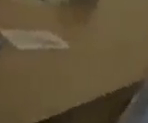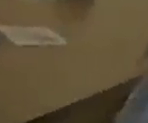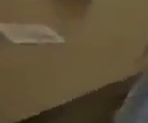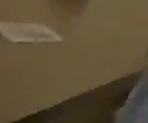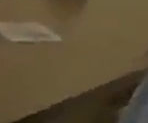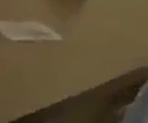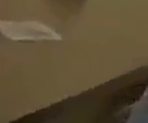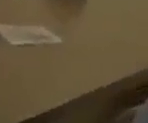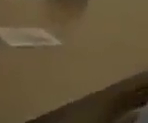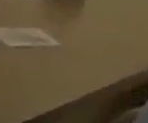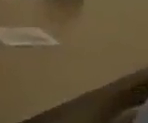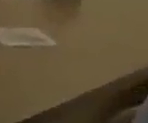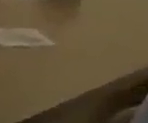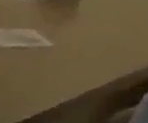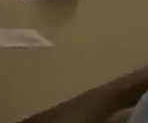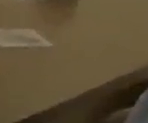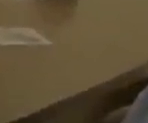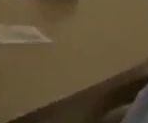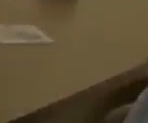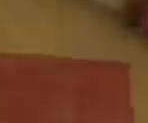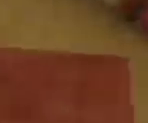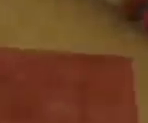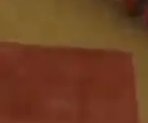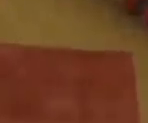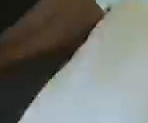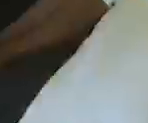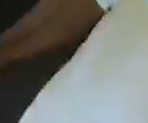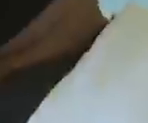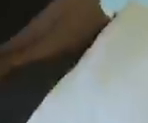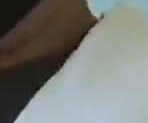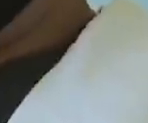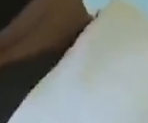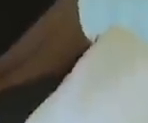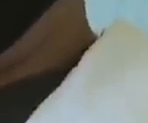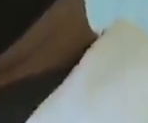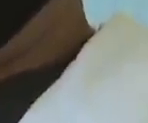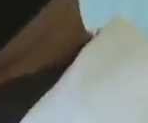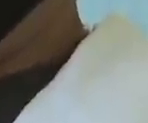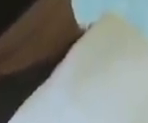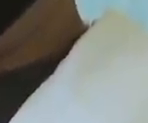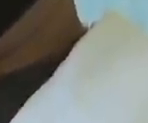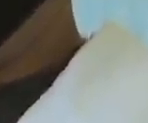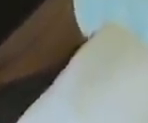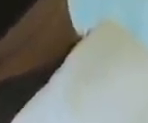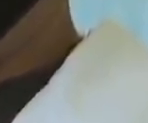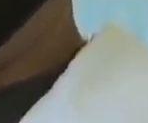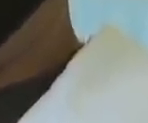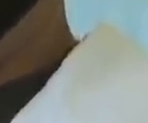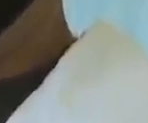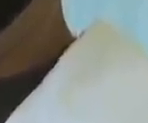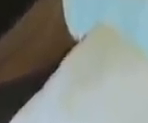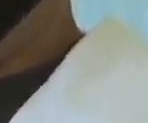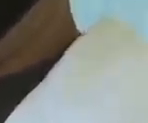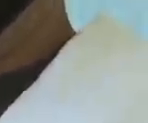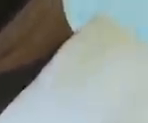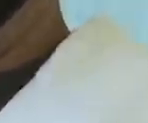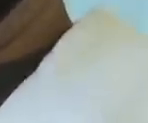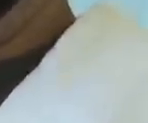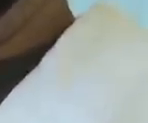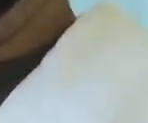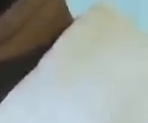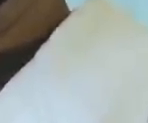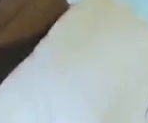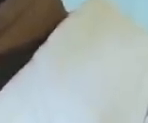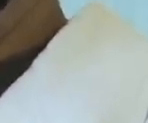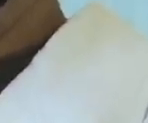pueblo venezolano se inmuniza con lo que es la COVID. Después que tú te pones la vacuna, no es que te hagas inmune, pues, sino